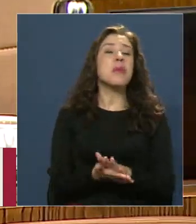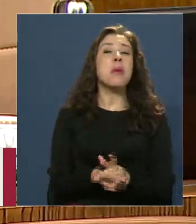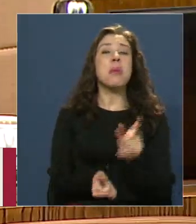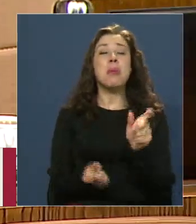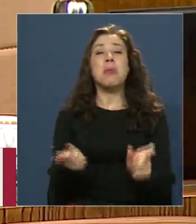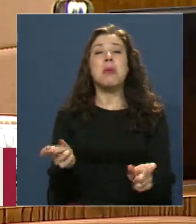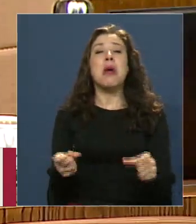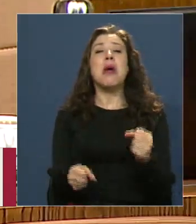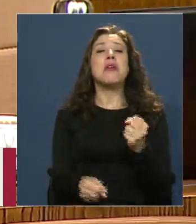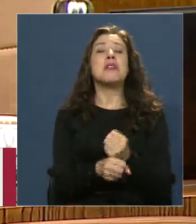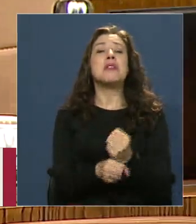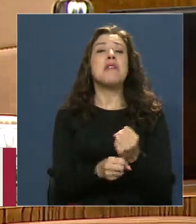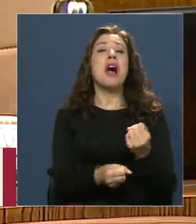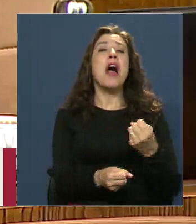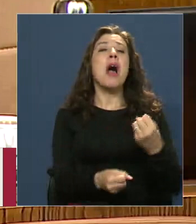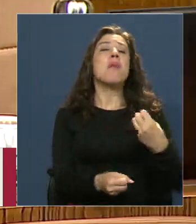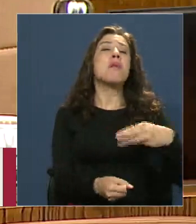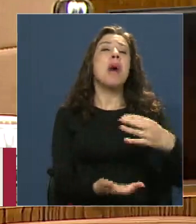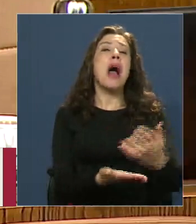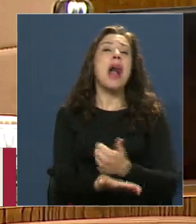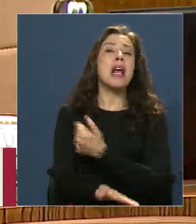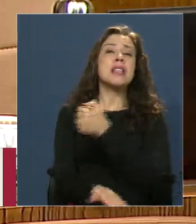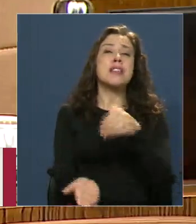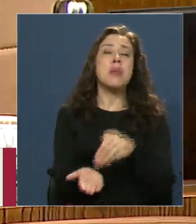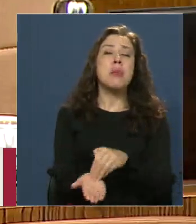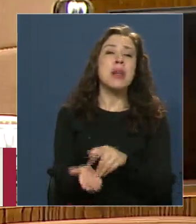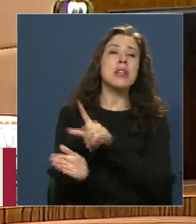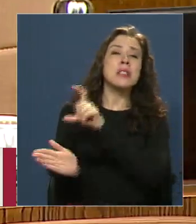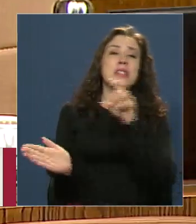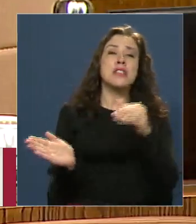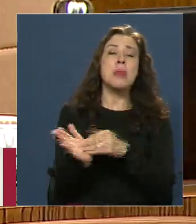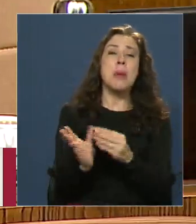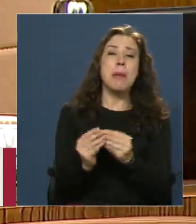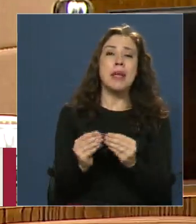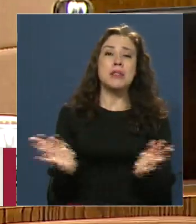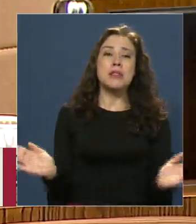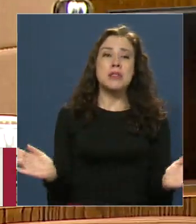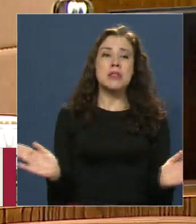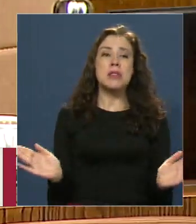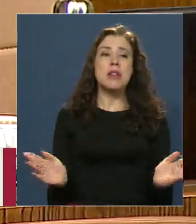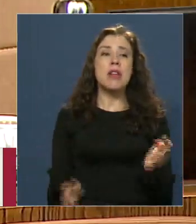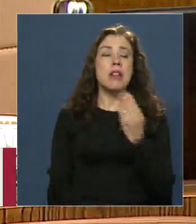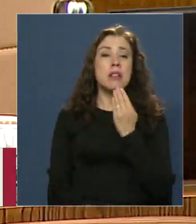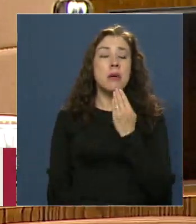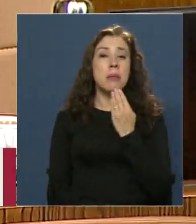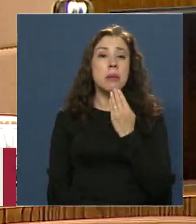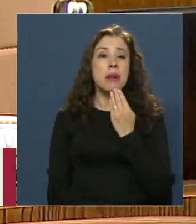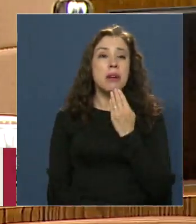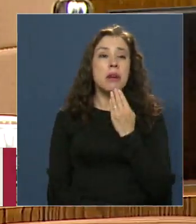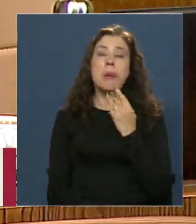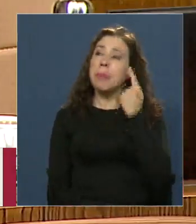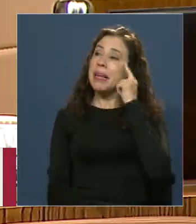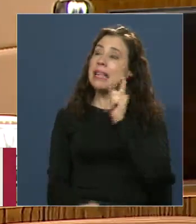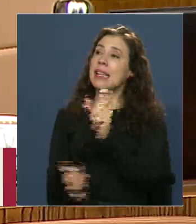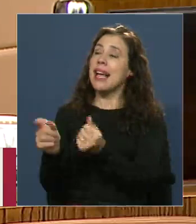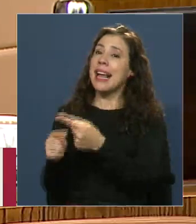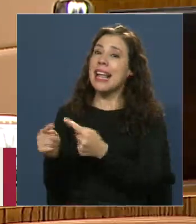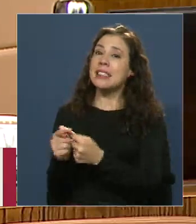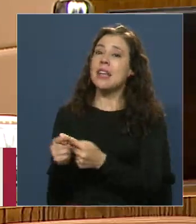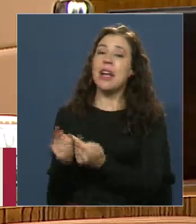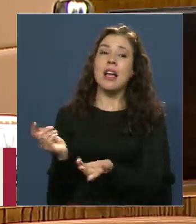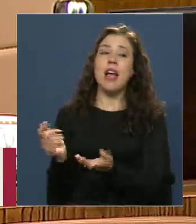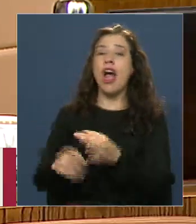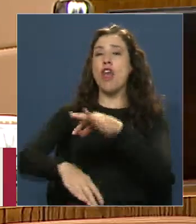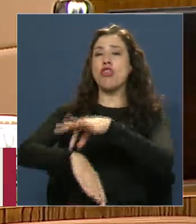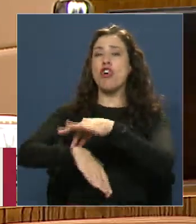que trabaja en la municipalidad y gana 600 mil pesos, 700 mil pesos. Pero también se cree clase media